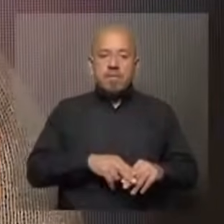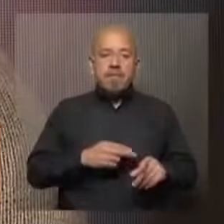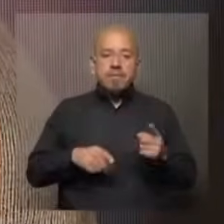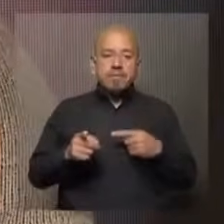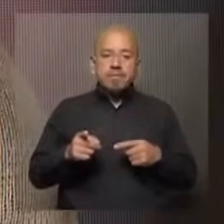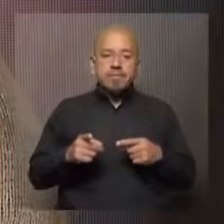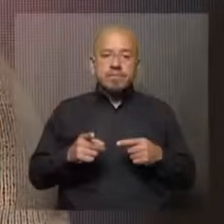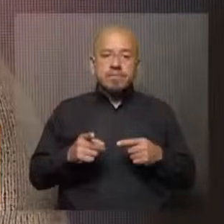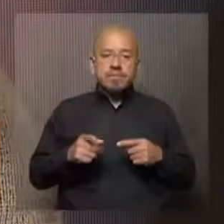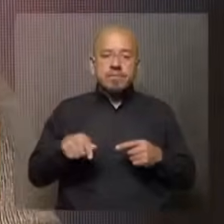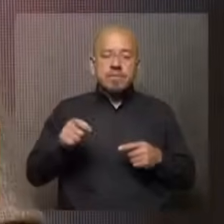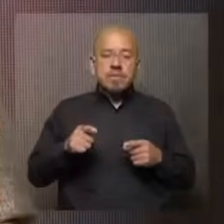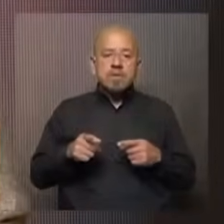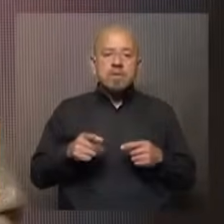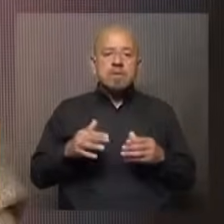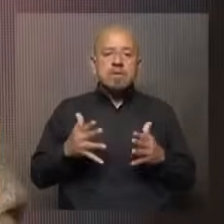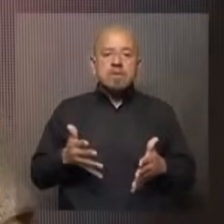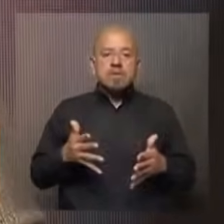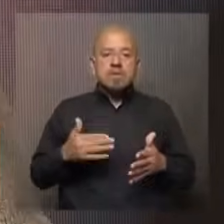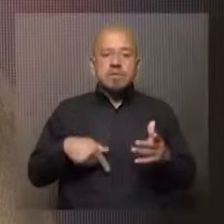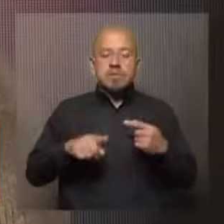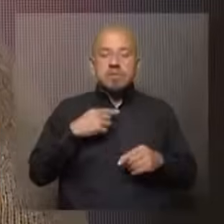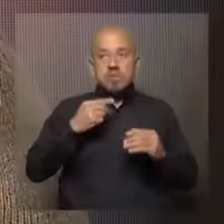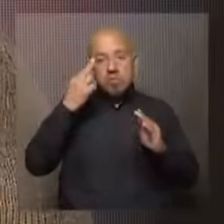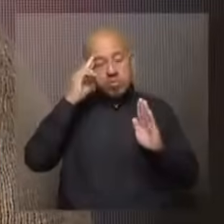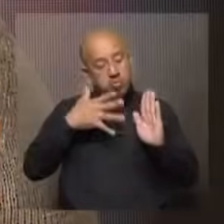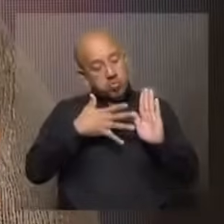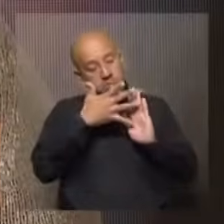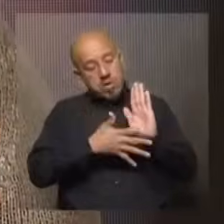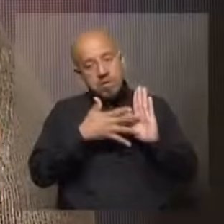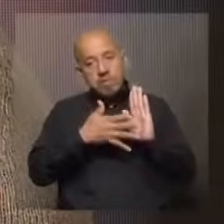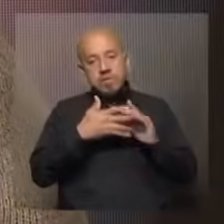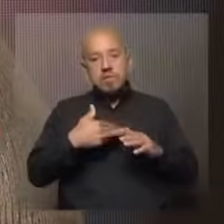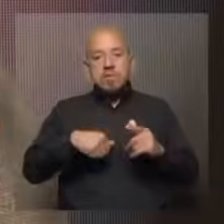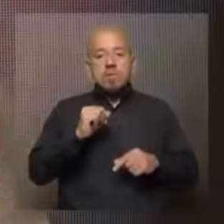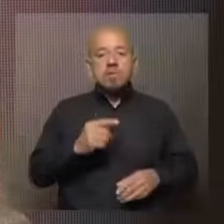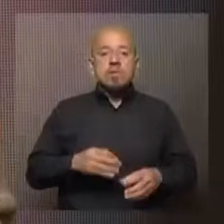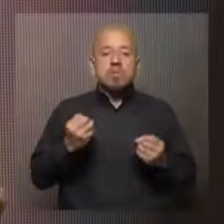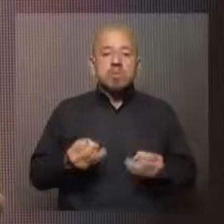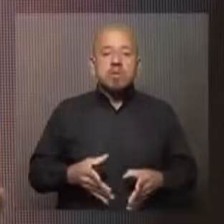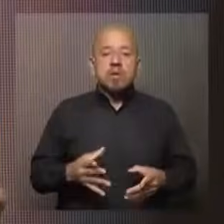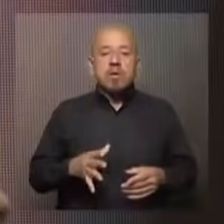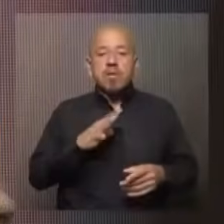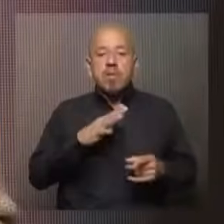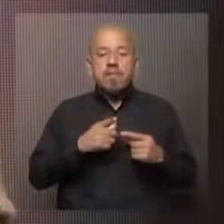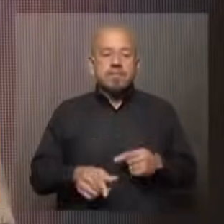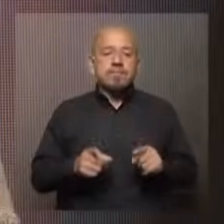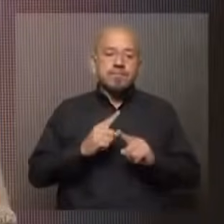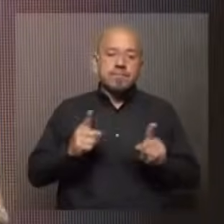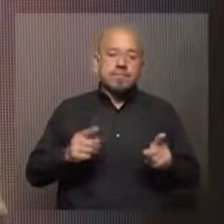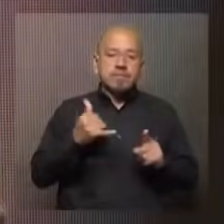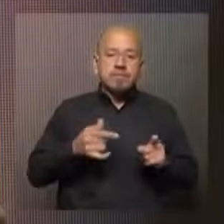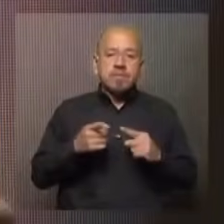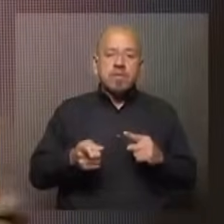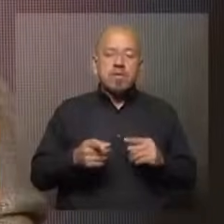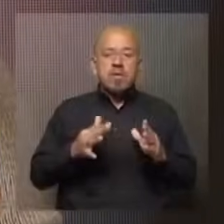de la justicia. Y cuanto más al interior del país vas, es mucho peor. Porque te encontrás con que no tenés ni los